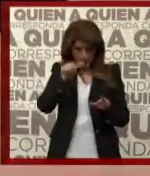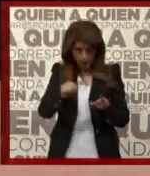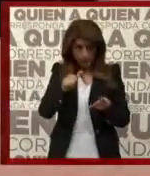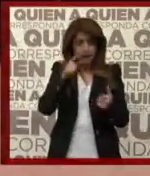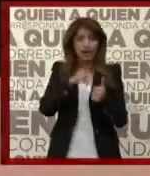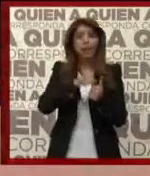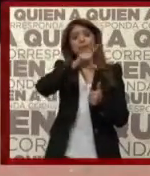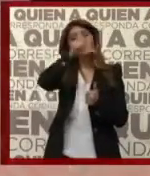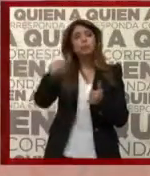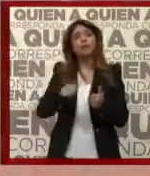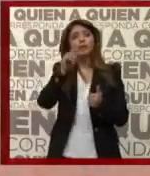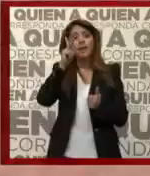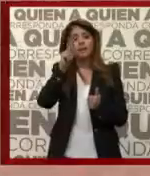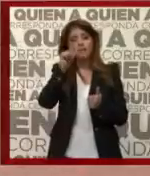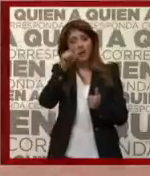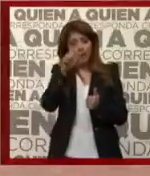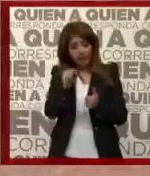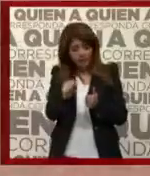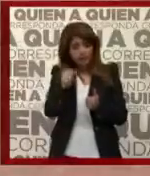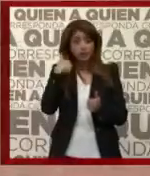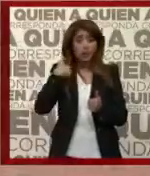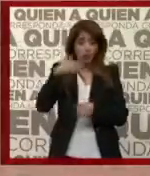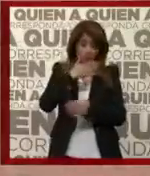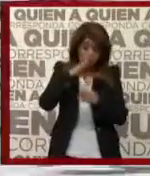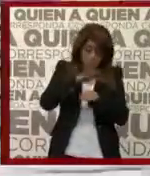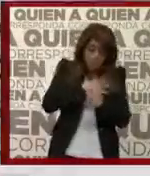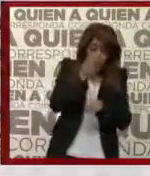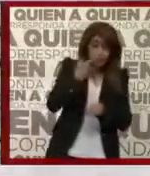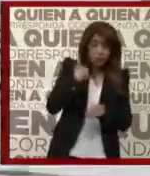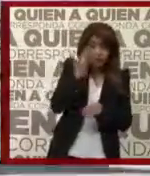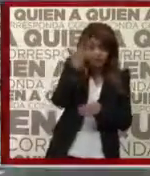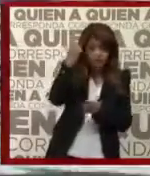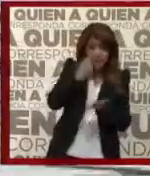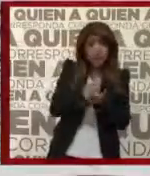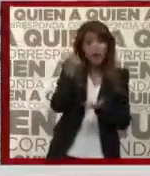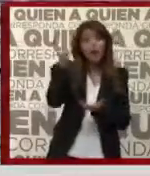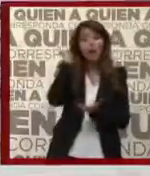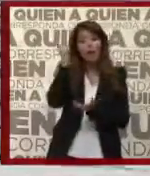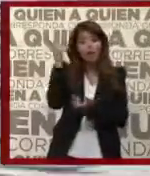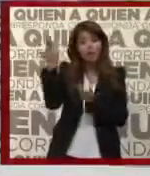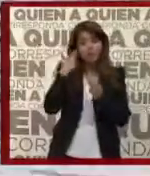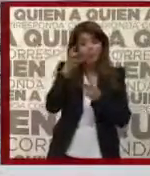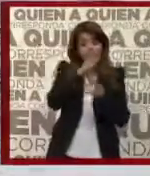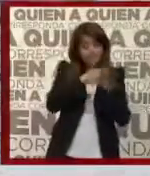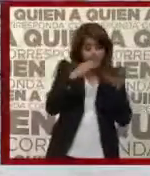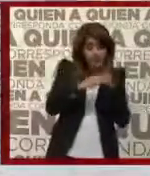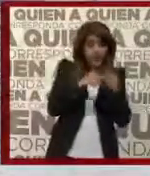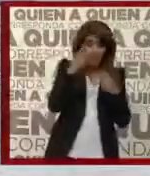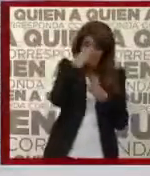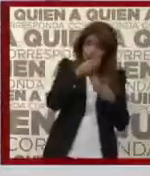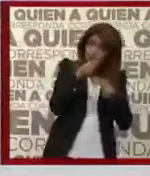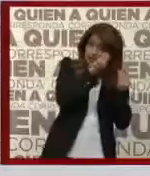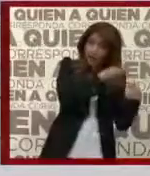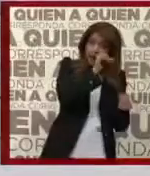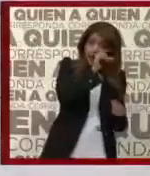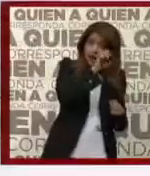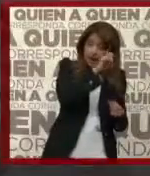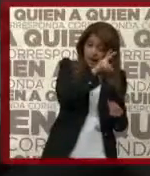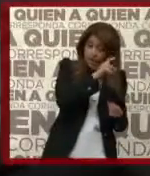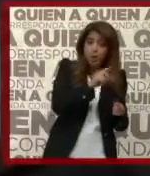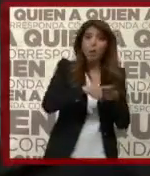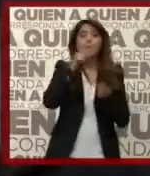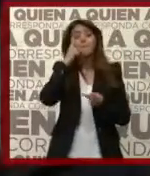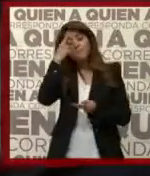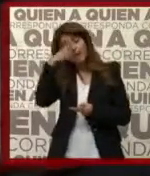necesitamos palas. Por eso nos acercamos a ustedes, para que nos apoyen con el material. Tanto Alejandra como Alejandro Méndez Villegas y